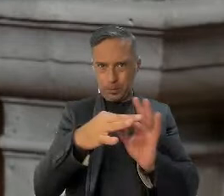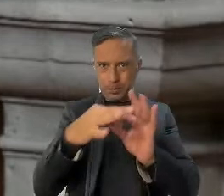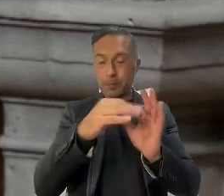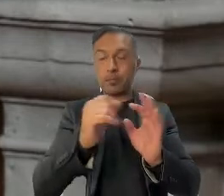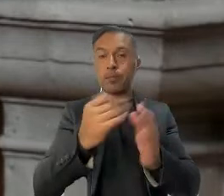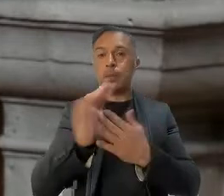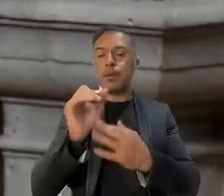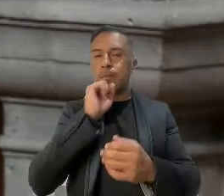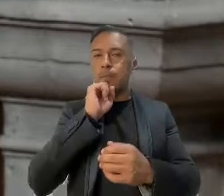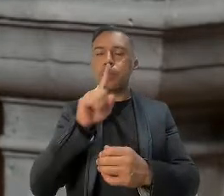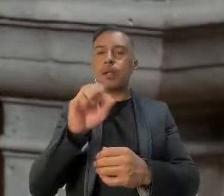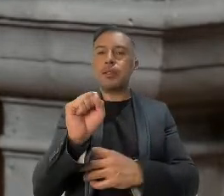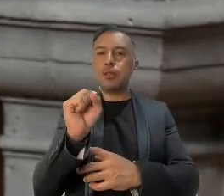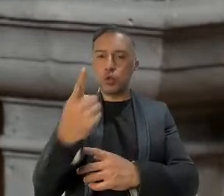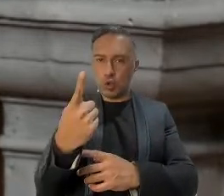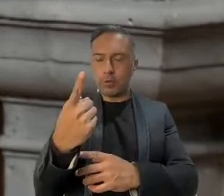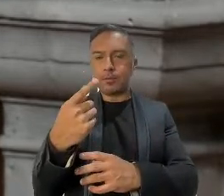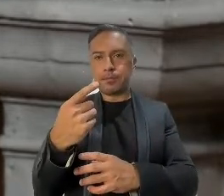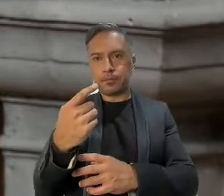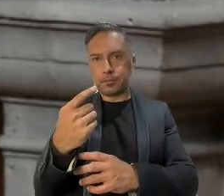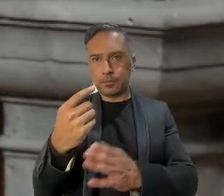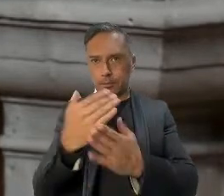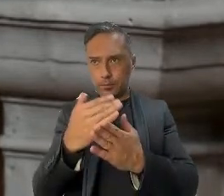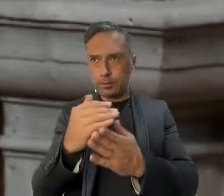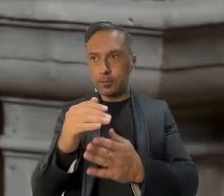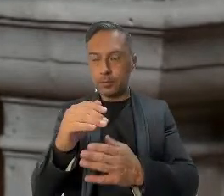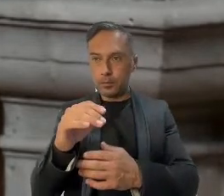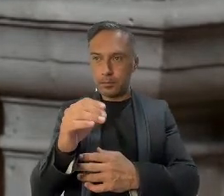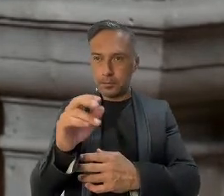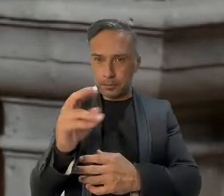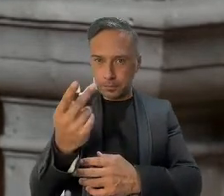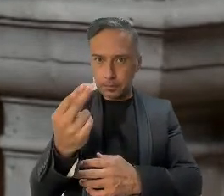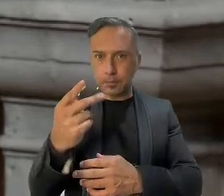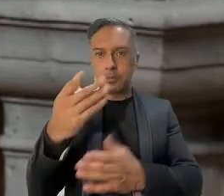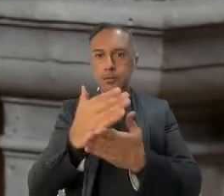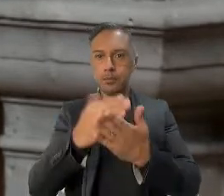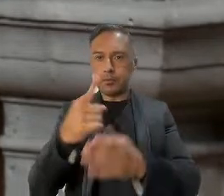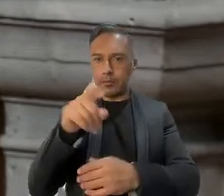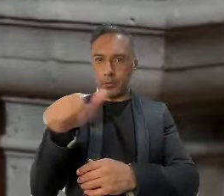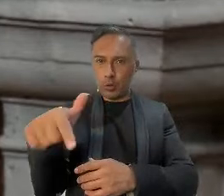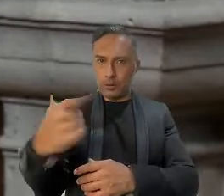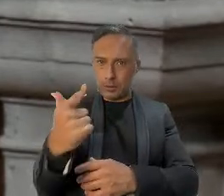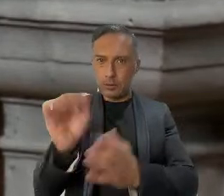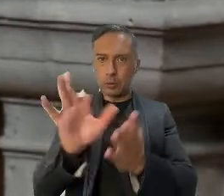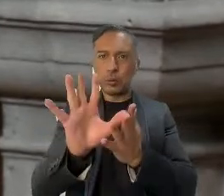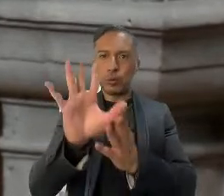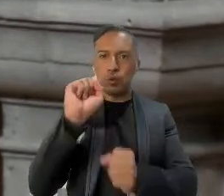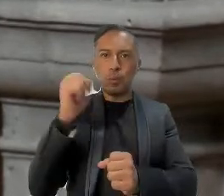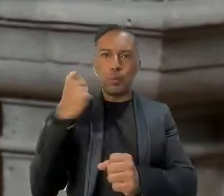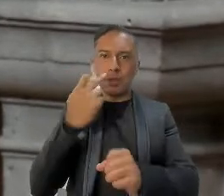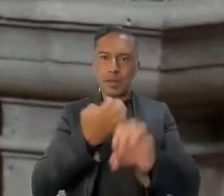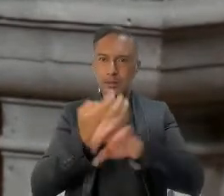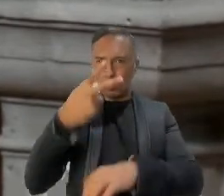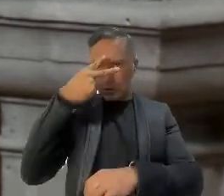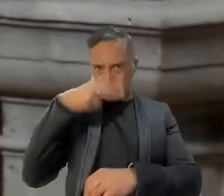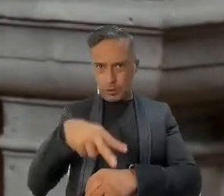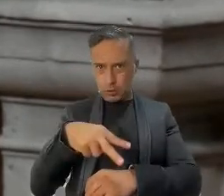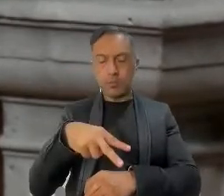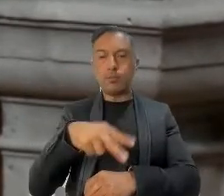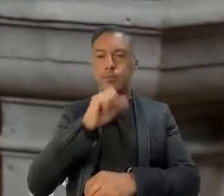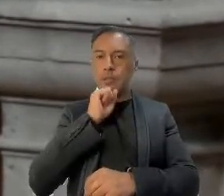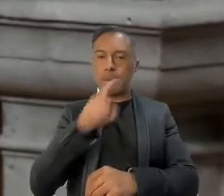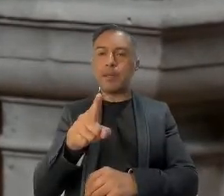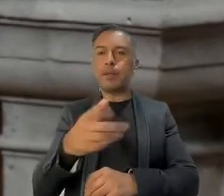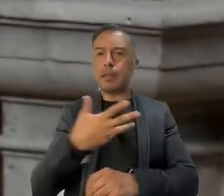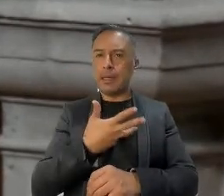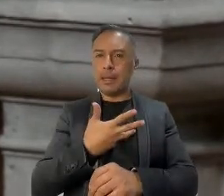fracción 25ª y 112 de la Constitución Política del Estado Libre y Soberano de México, y